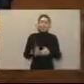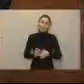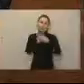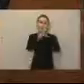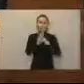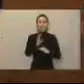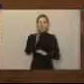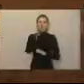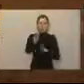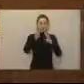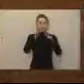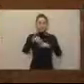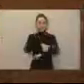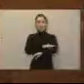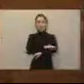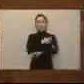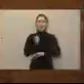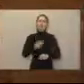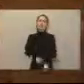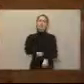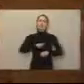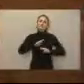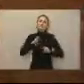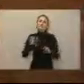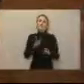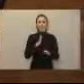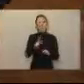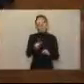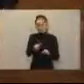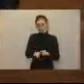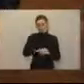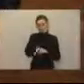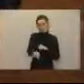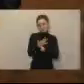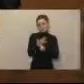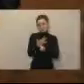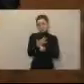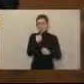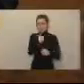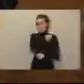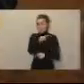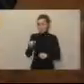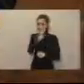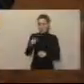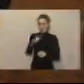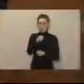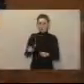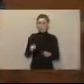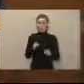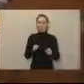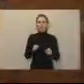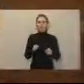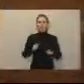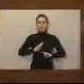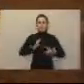inste al Consejo de Gobierno a remitir una documentación a la que tenemos derecho y que ustedes han negado reiteradamente, ¿no? Y lo